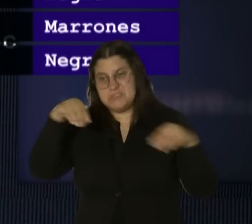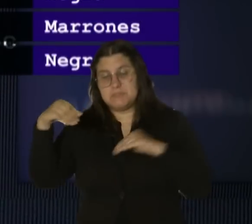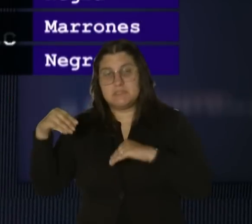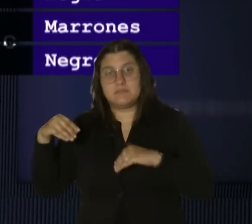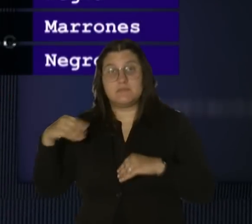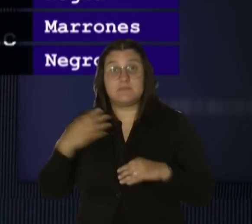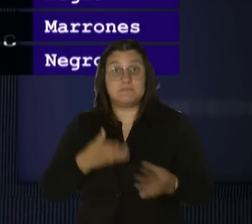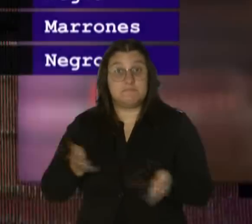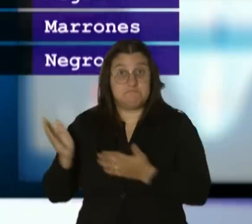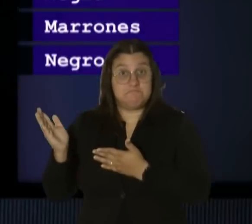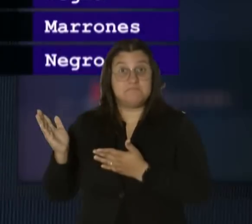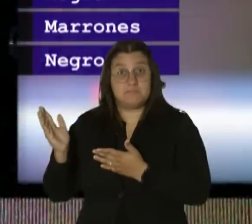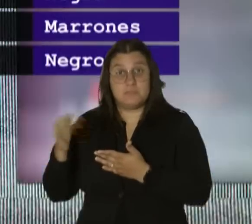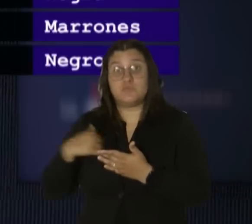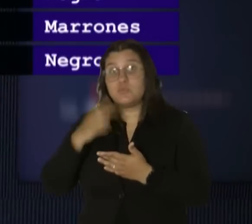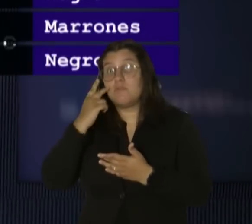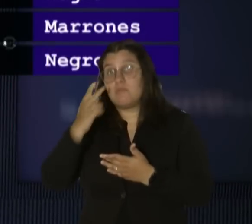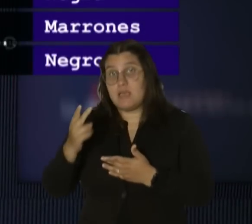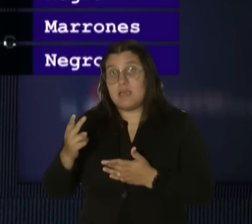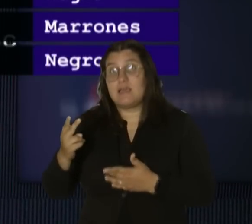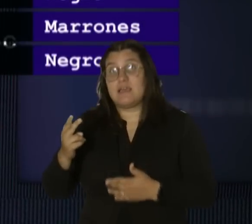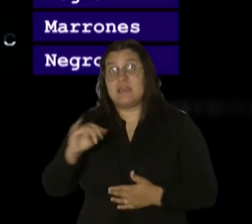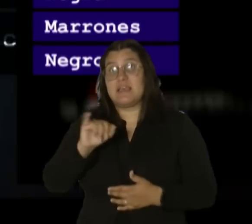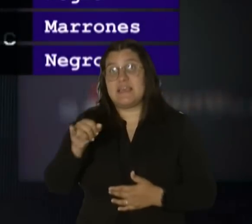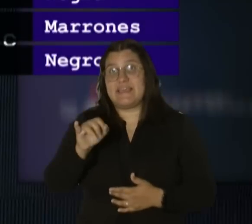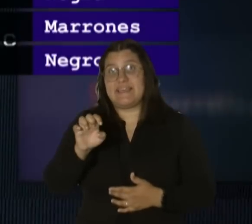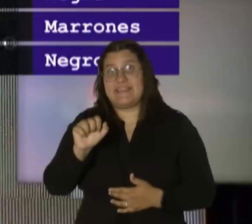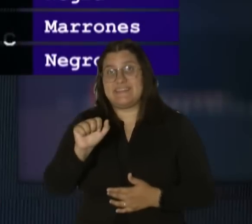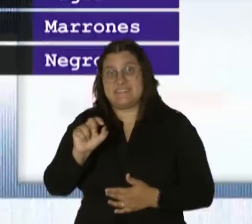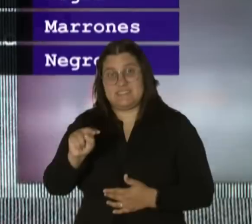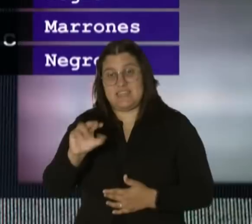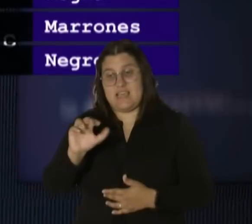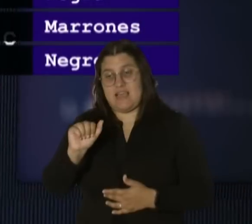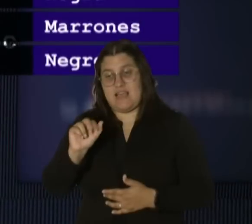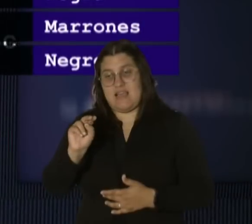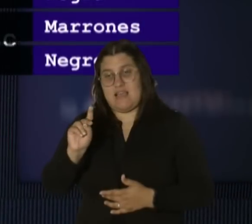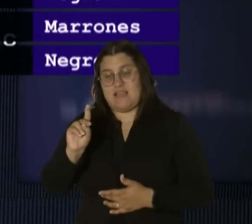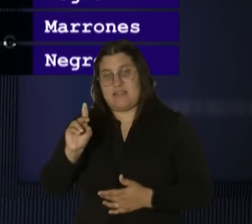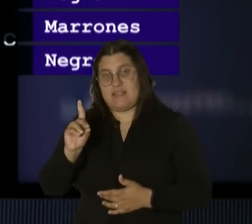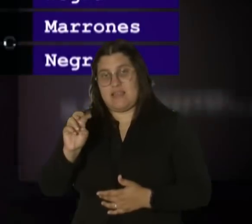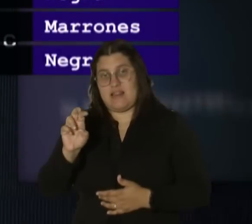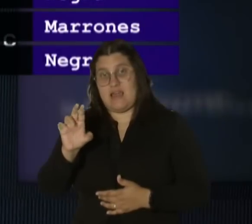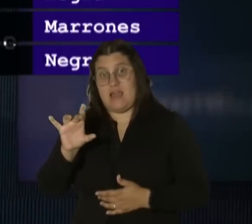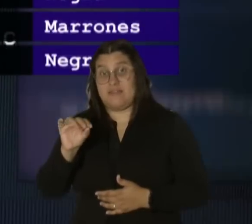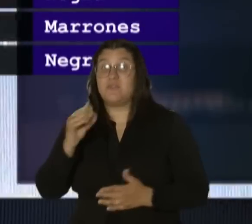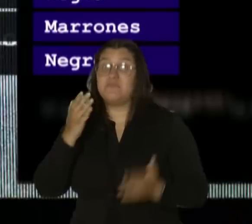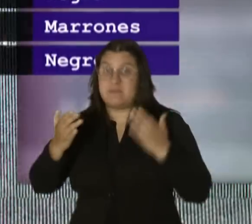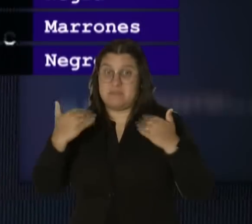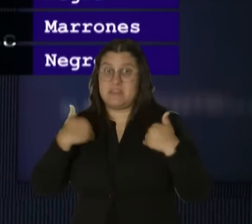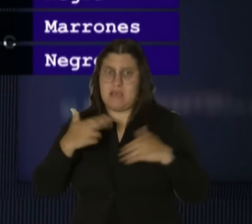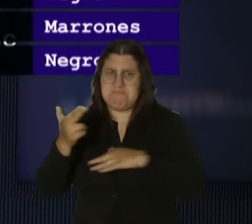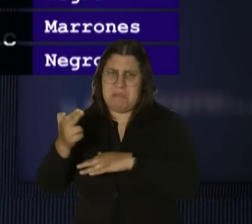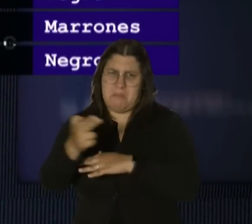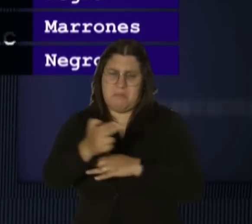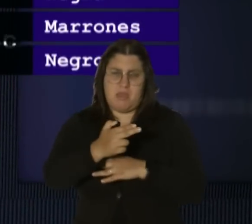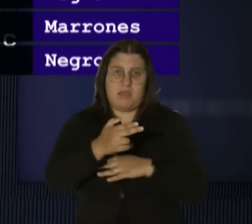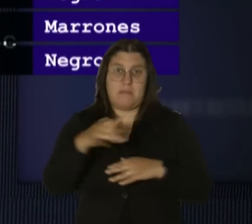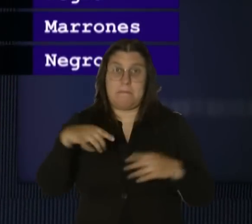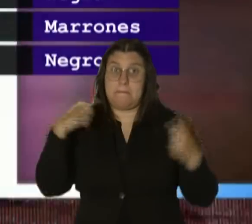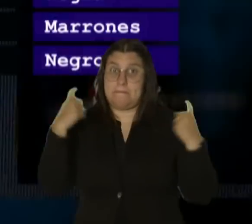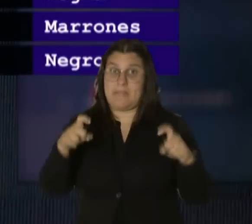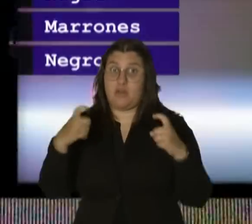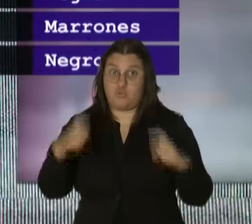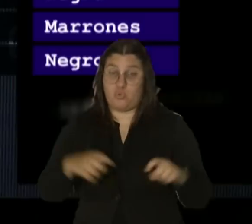individuo que ustedes ven en pantalla, Jan Candelario Figueroa, se presume en este momento fuertemente armado y es un individuo altamente